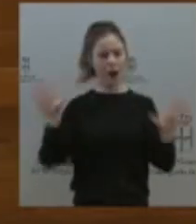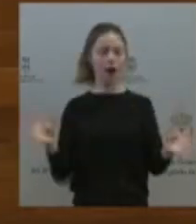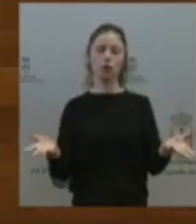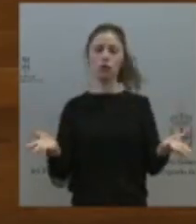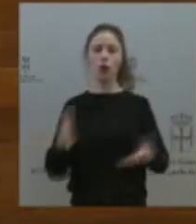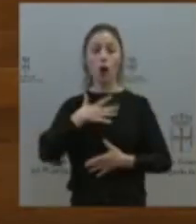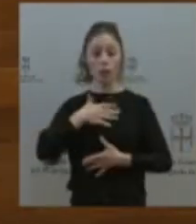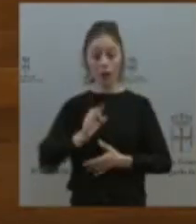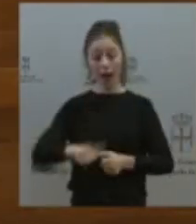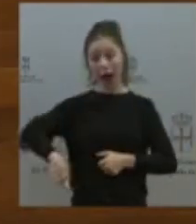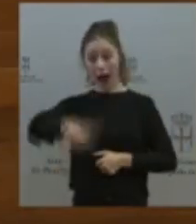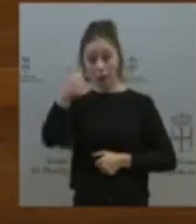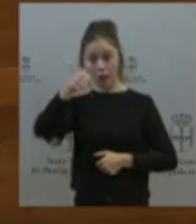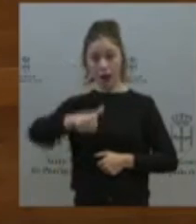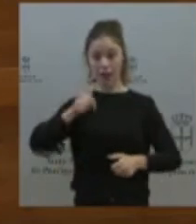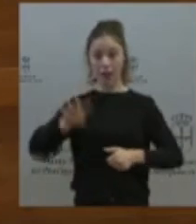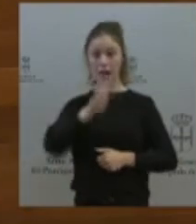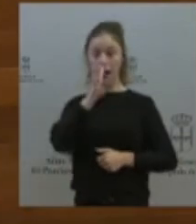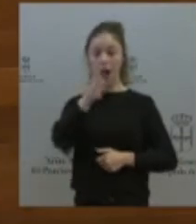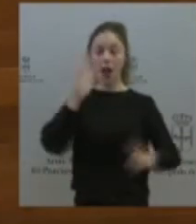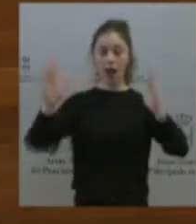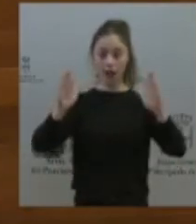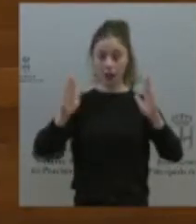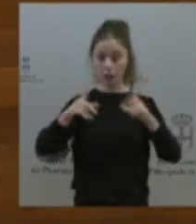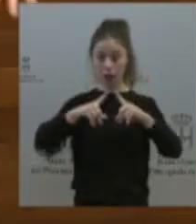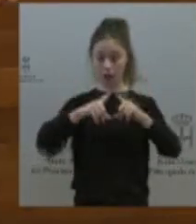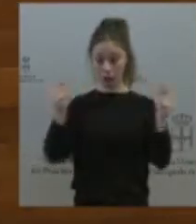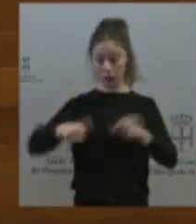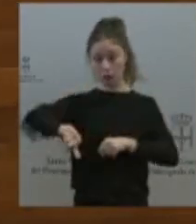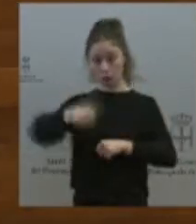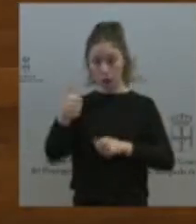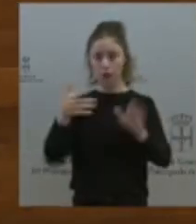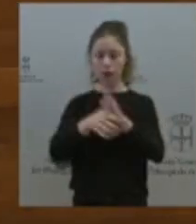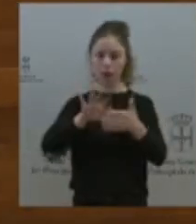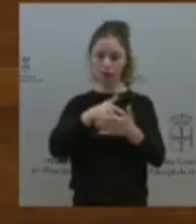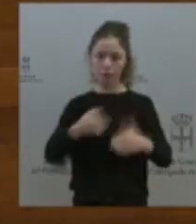Asturias tenemos que presentar esos plazos, ¿no? Y por lo tanto lo que le pedimos es que nos pongamos a trabajar, que